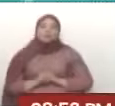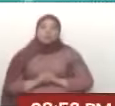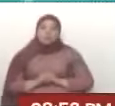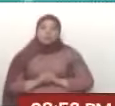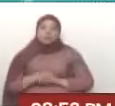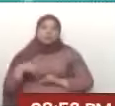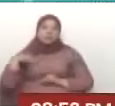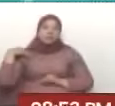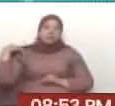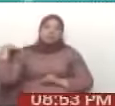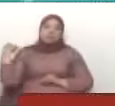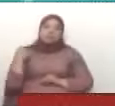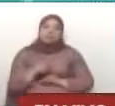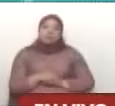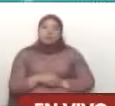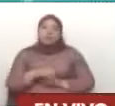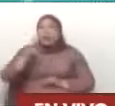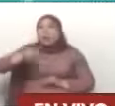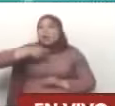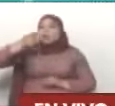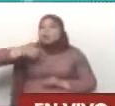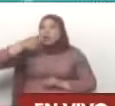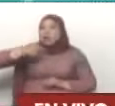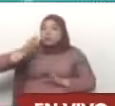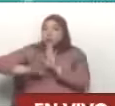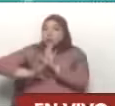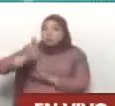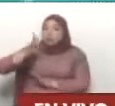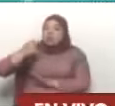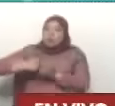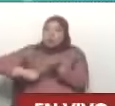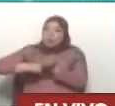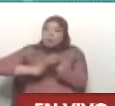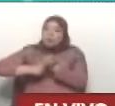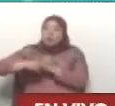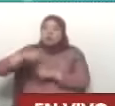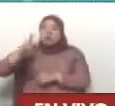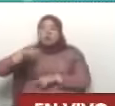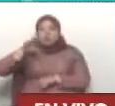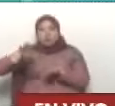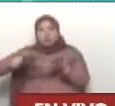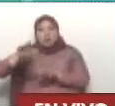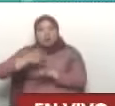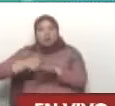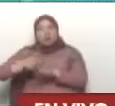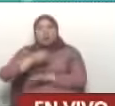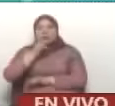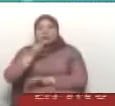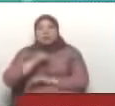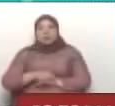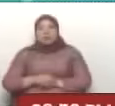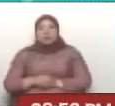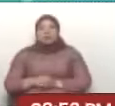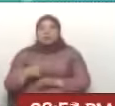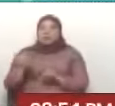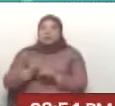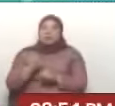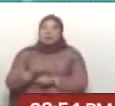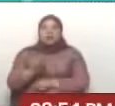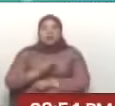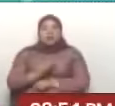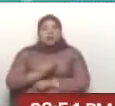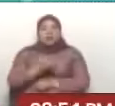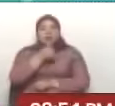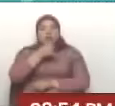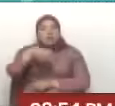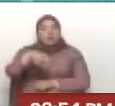Las políticas que se han venido desarrollando con el apoyo turístico de parte del gobernador, de parte de todos los alcaldes, de posicionar